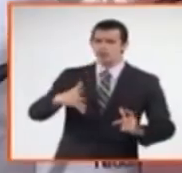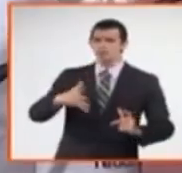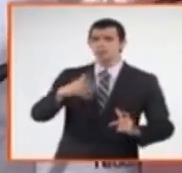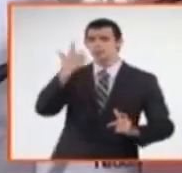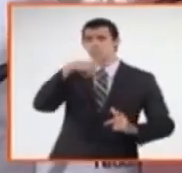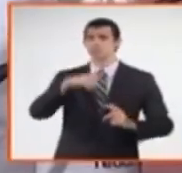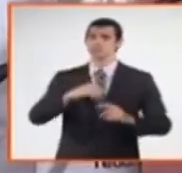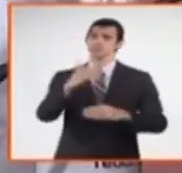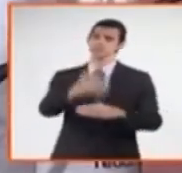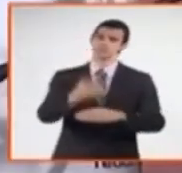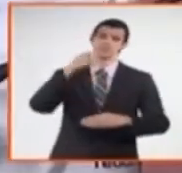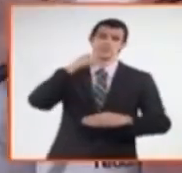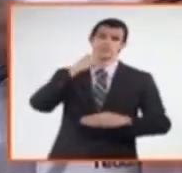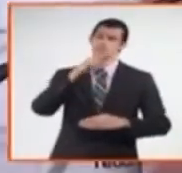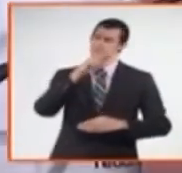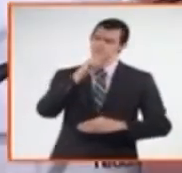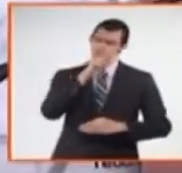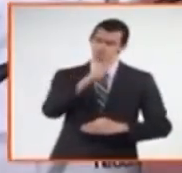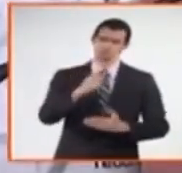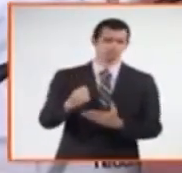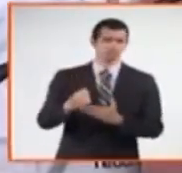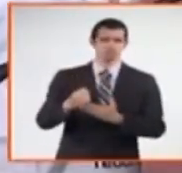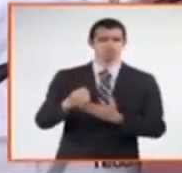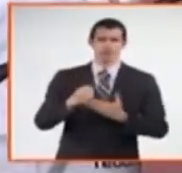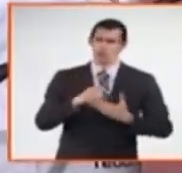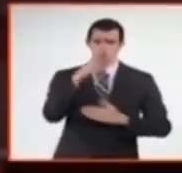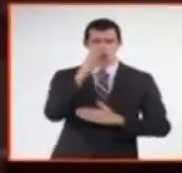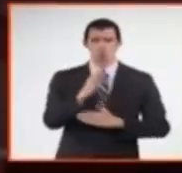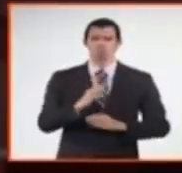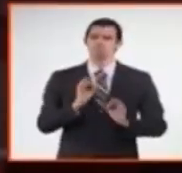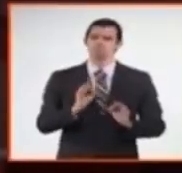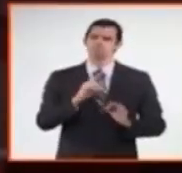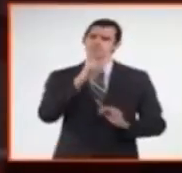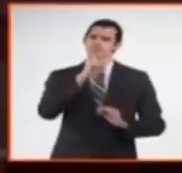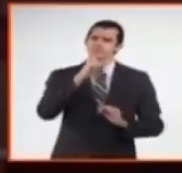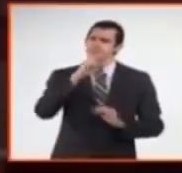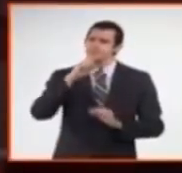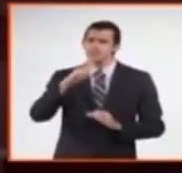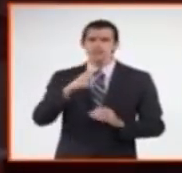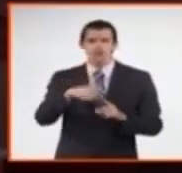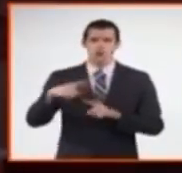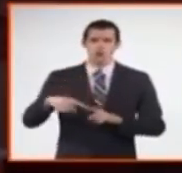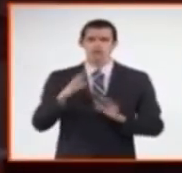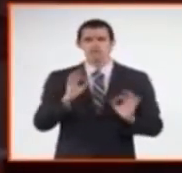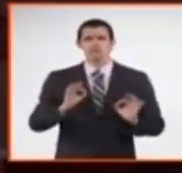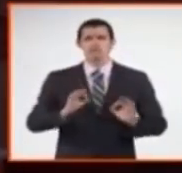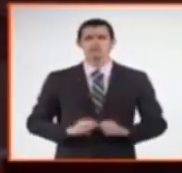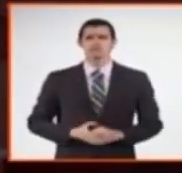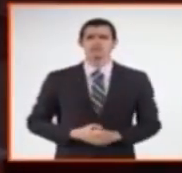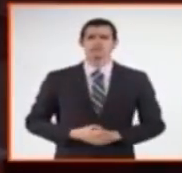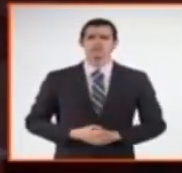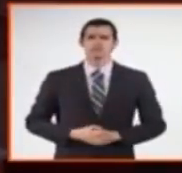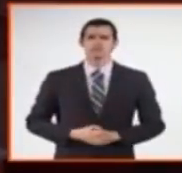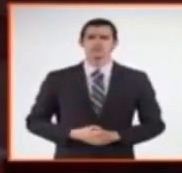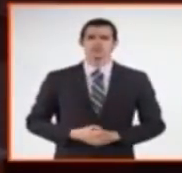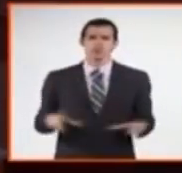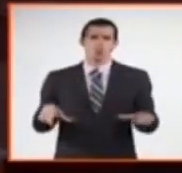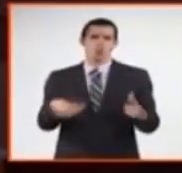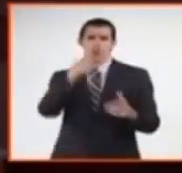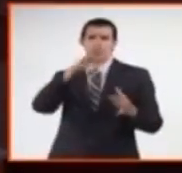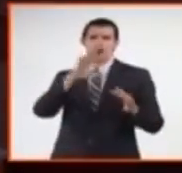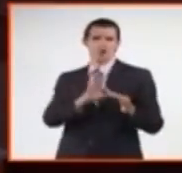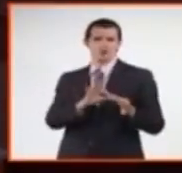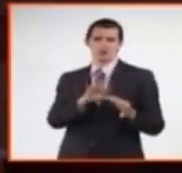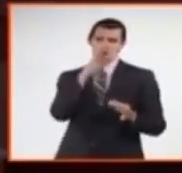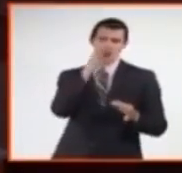significativa e incluso le explicó a las vallas redondas que en un momento determinado que para la reducción